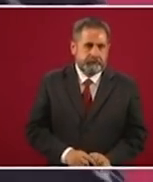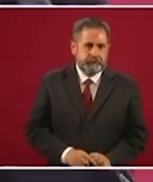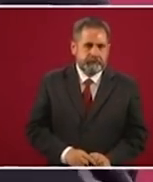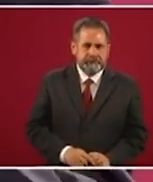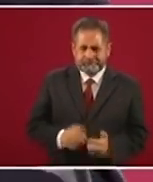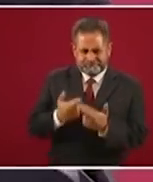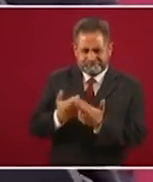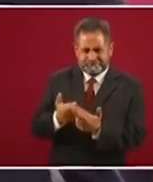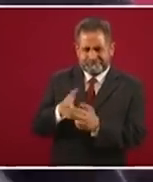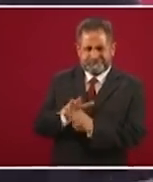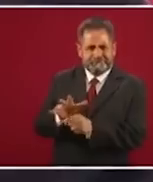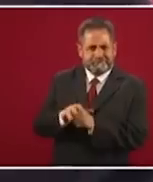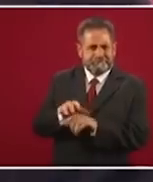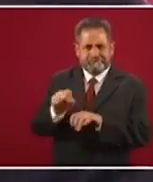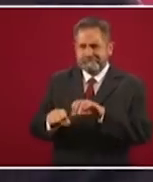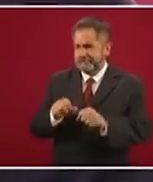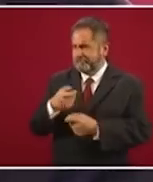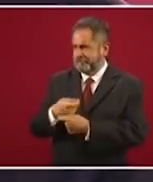Alcanza